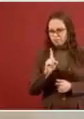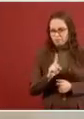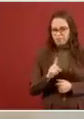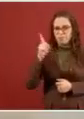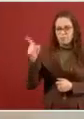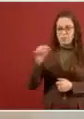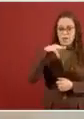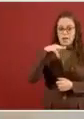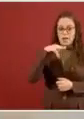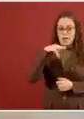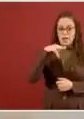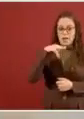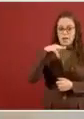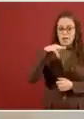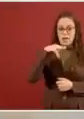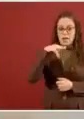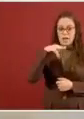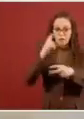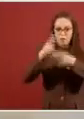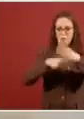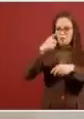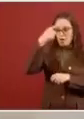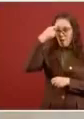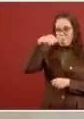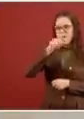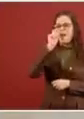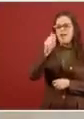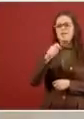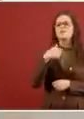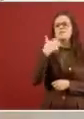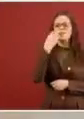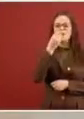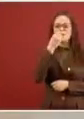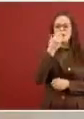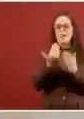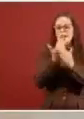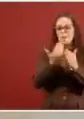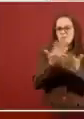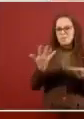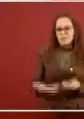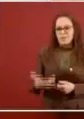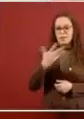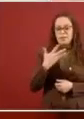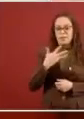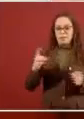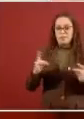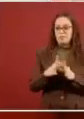a buscar algo que desayunar aquí a unas pocas cuadras y tuvimos un acoso de varios